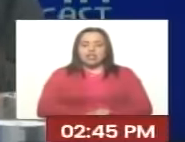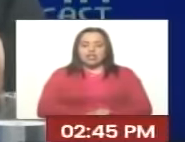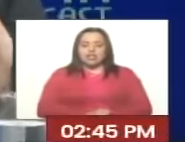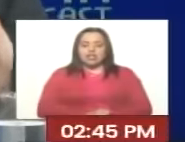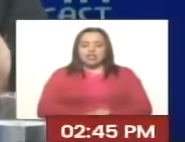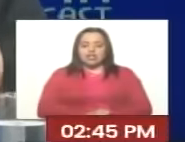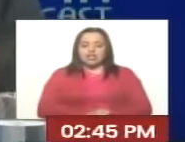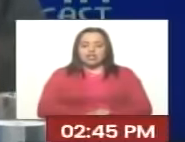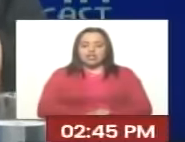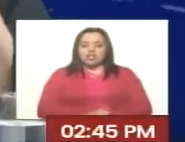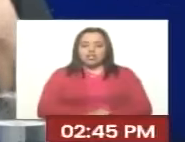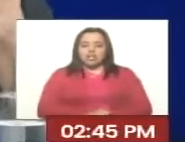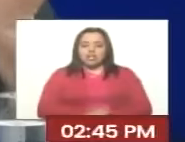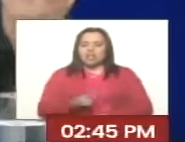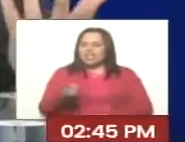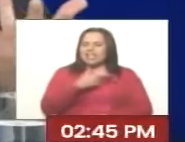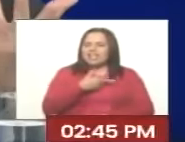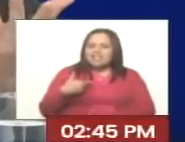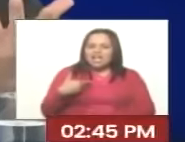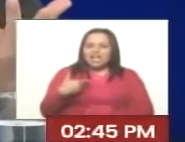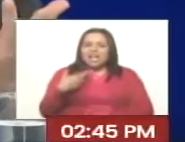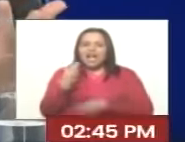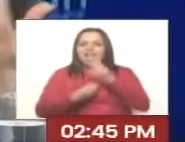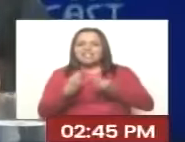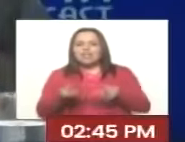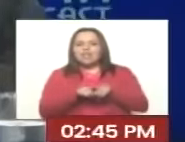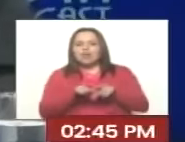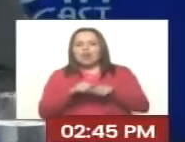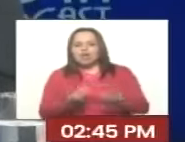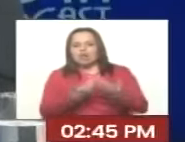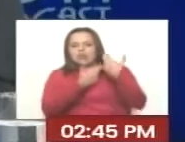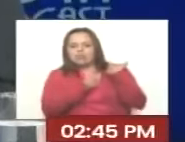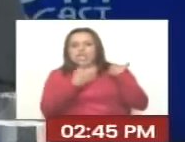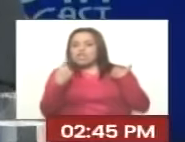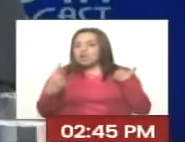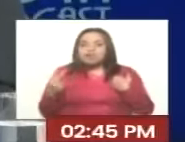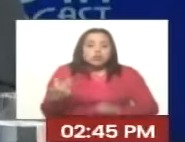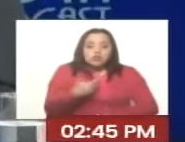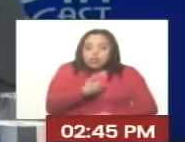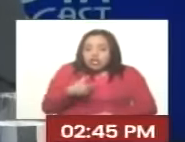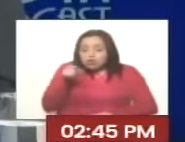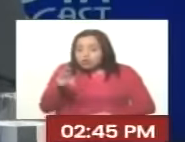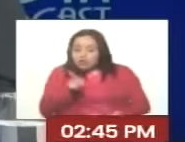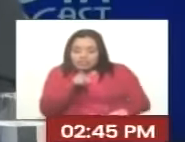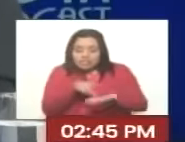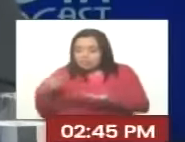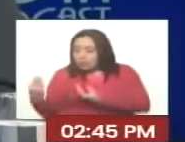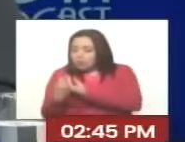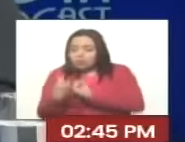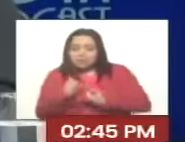digamos, apareciendo como... Ella quería ser las veces de manager. Okay. Y él le dijo, yo no quiero que tú aparezcas más al lado mío, ni estés de manager